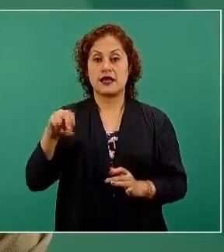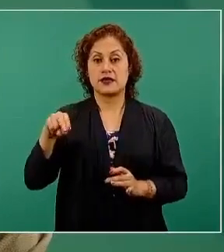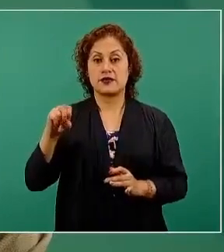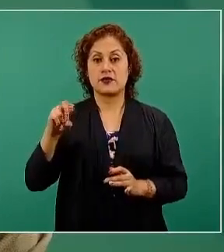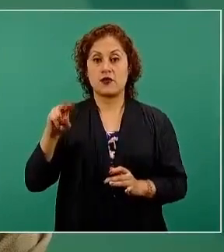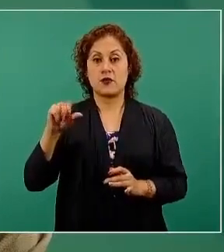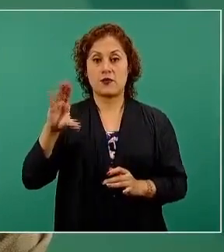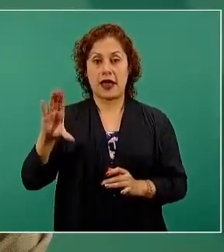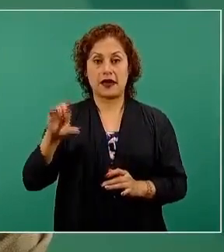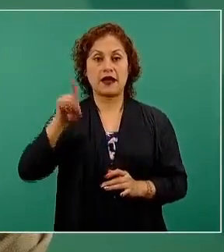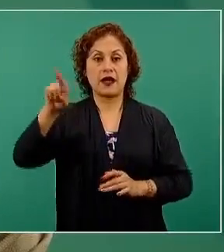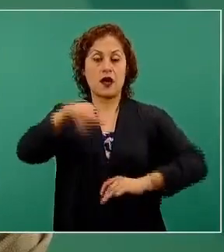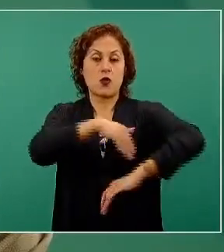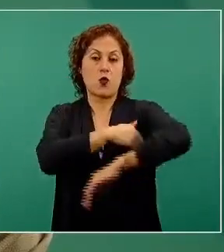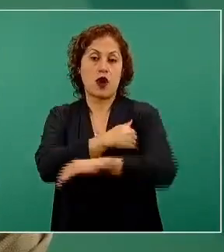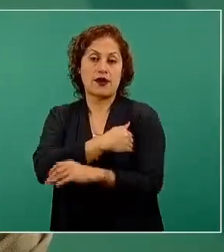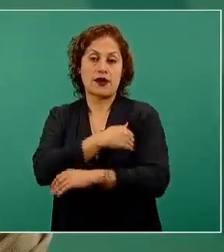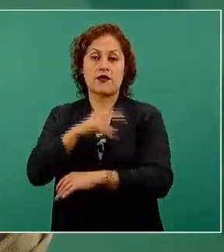resguardadas en Birmex,